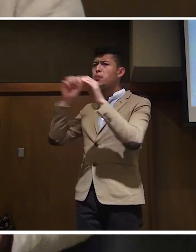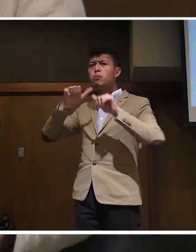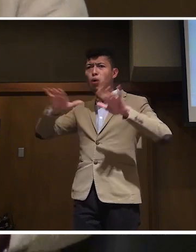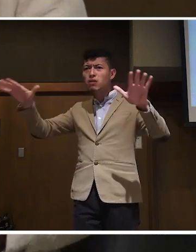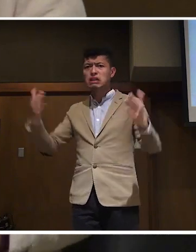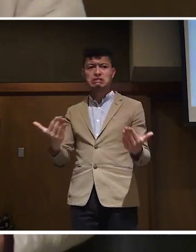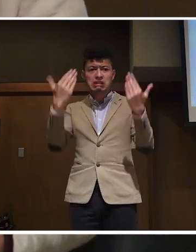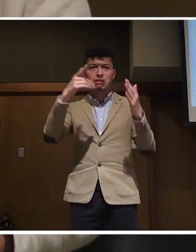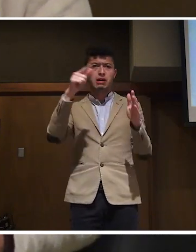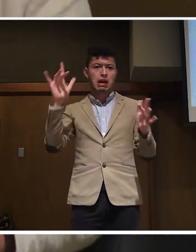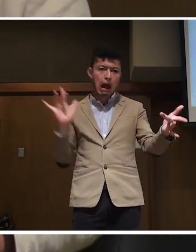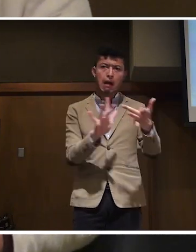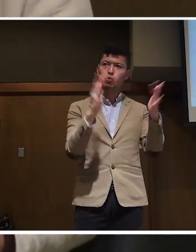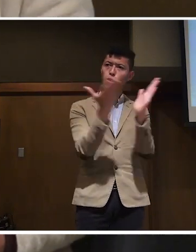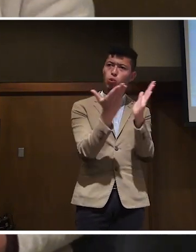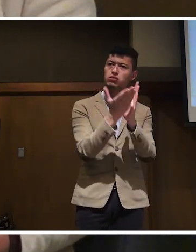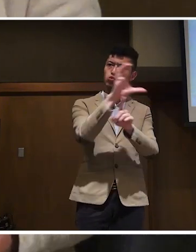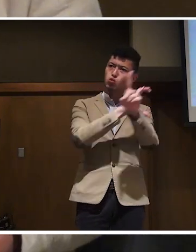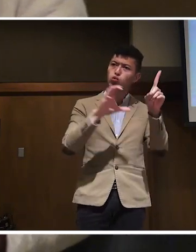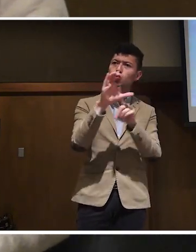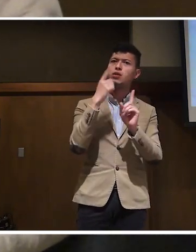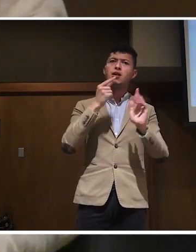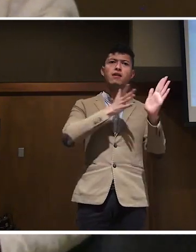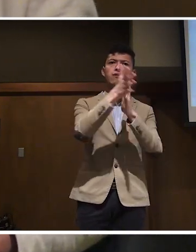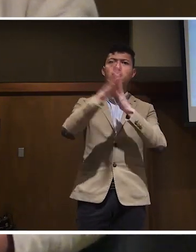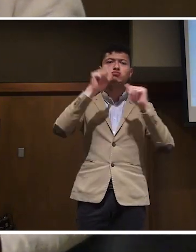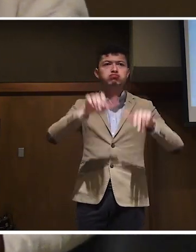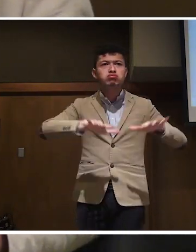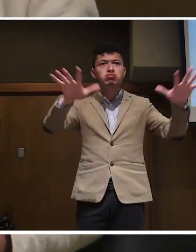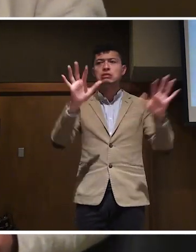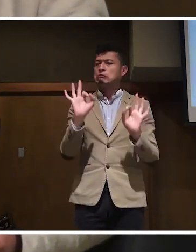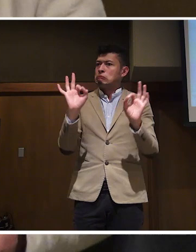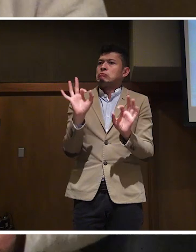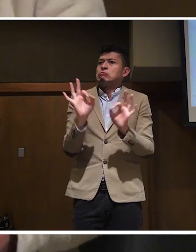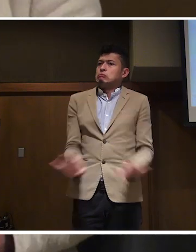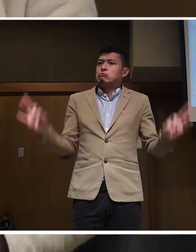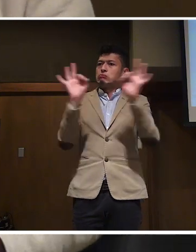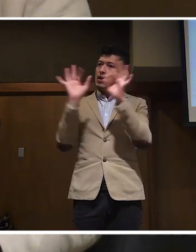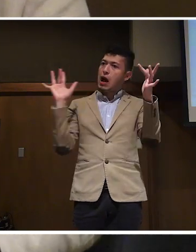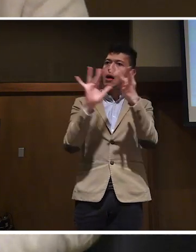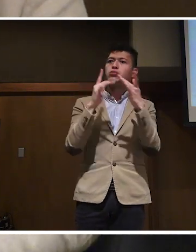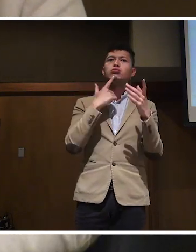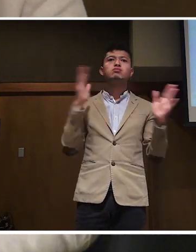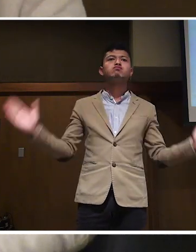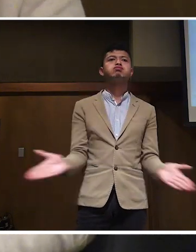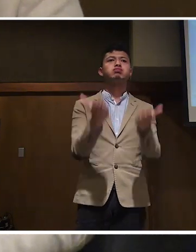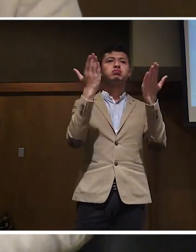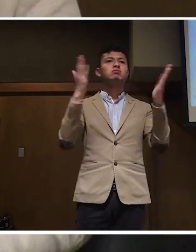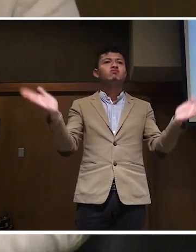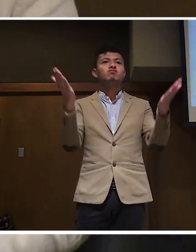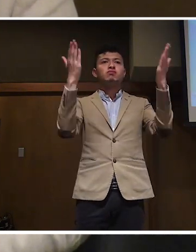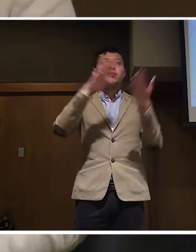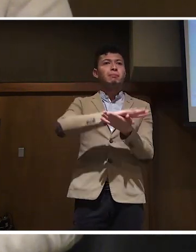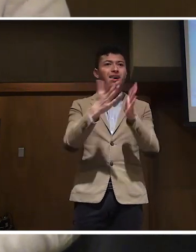educación, cultura e información y como agente esencial de fomento de la paz y los